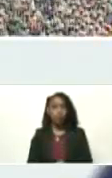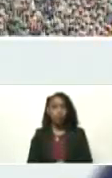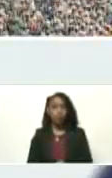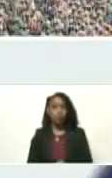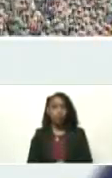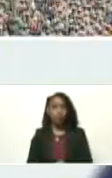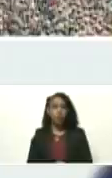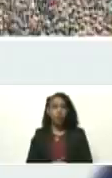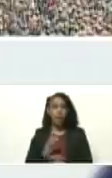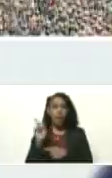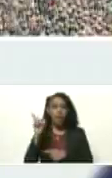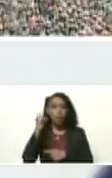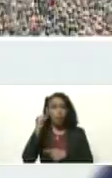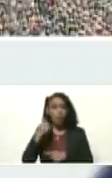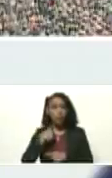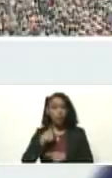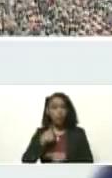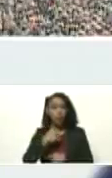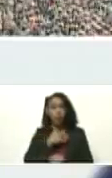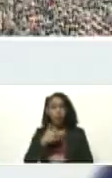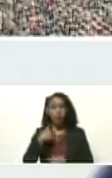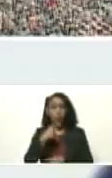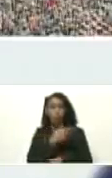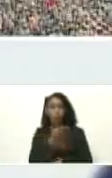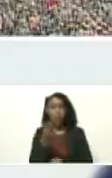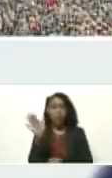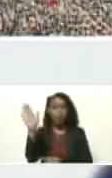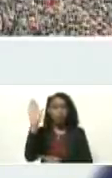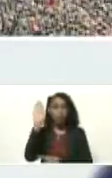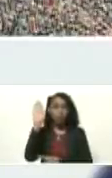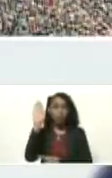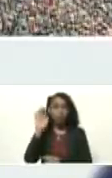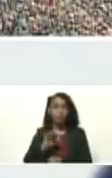Esta mujer quiere que lo juramente. ¿Ustedes quieren que lo juramente?